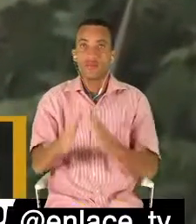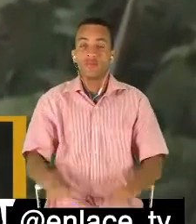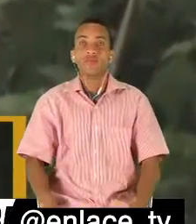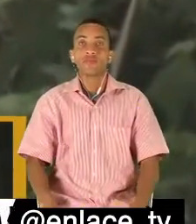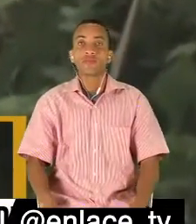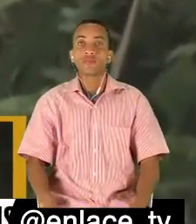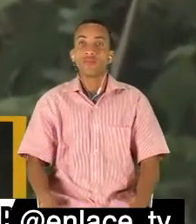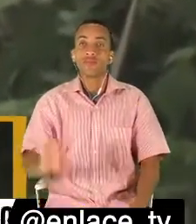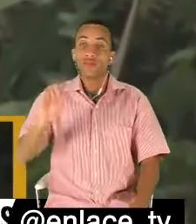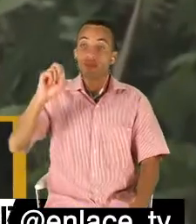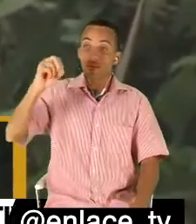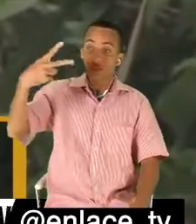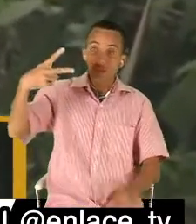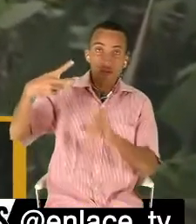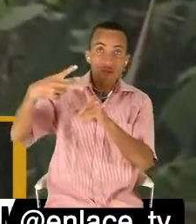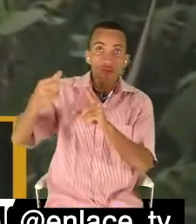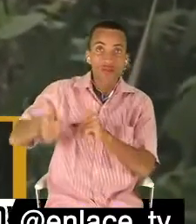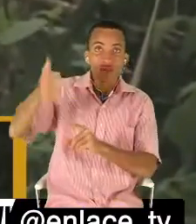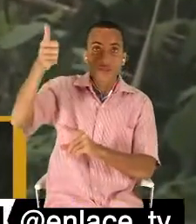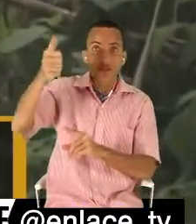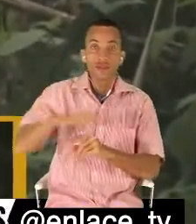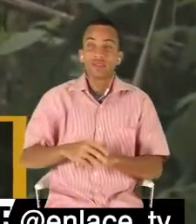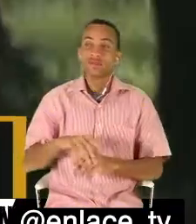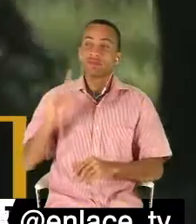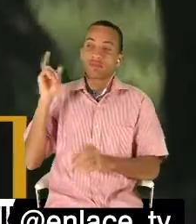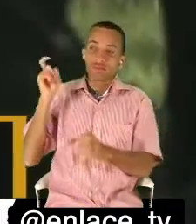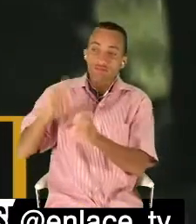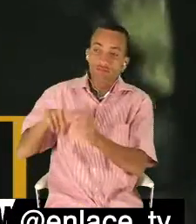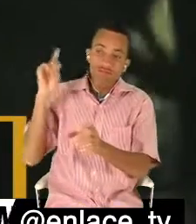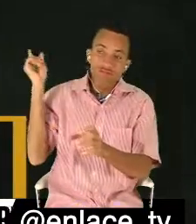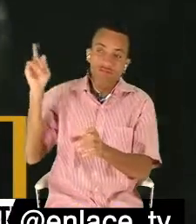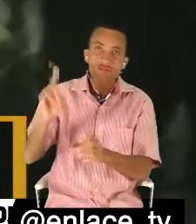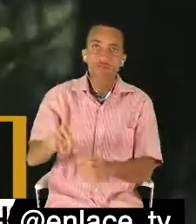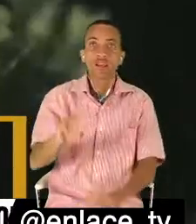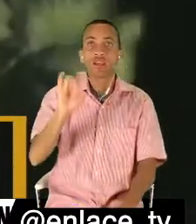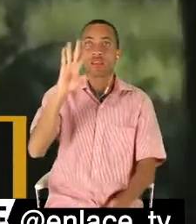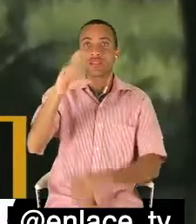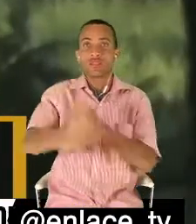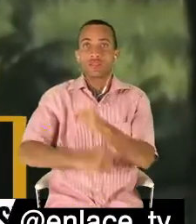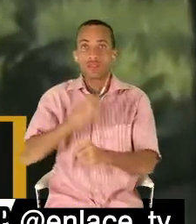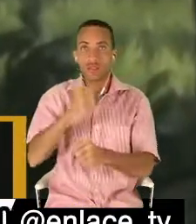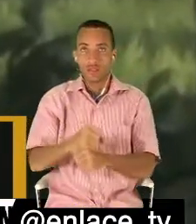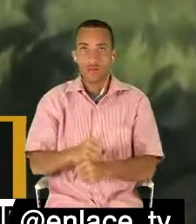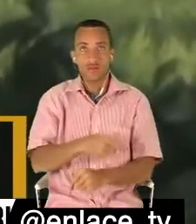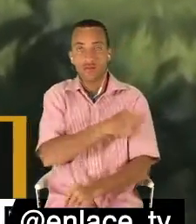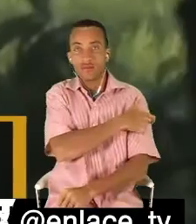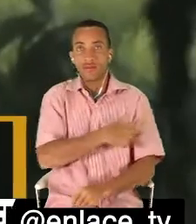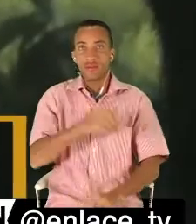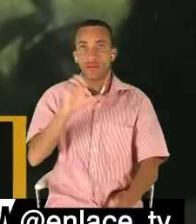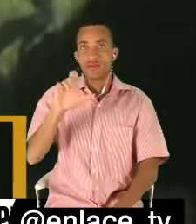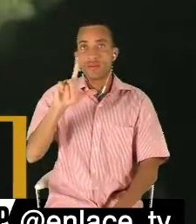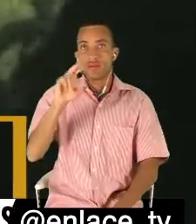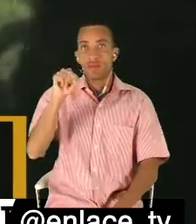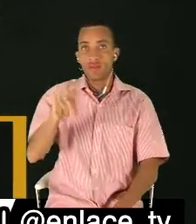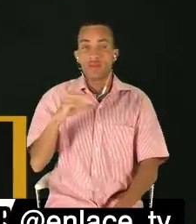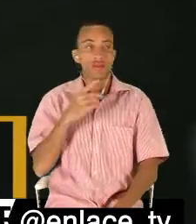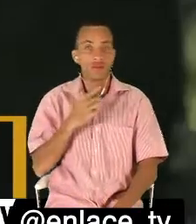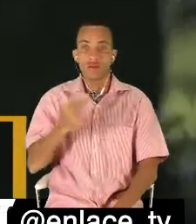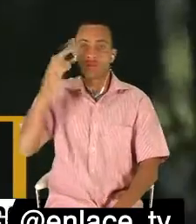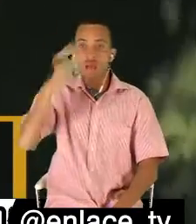segundo cabecilla del Frente José Antonio Galán llevaba más de 15 años con el ELN y en febrero de este año había ordenado el ataque